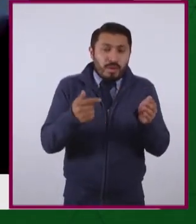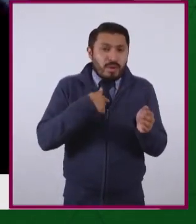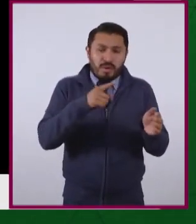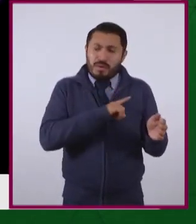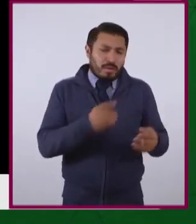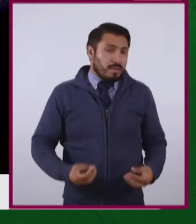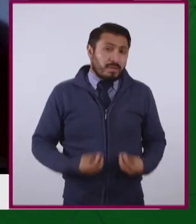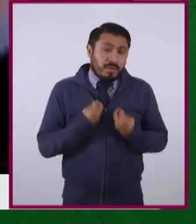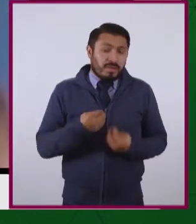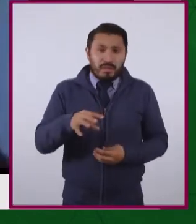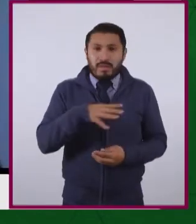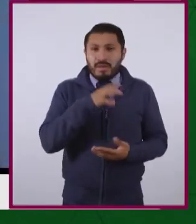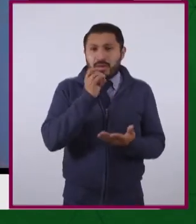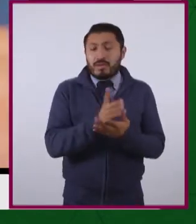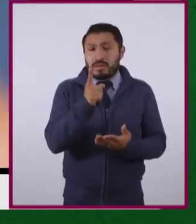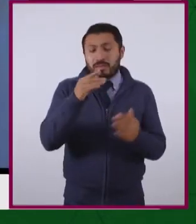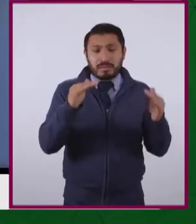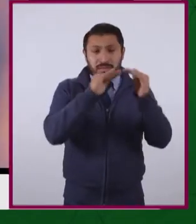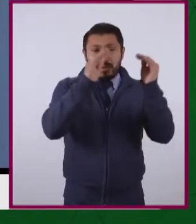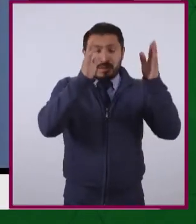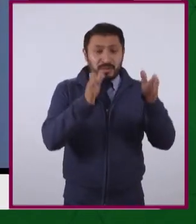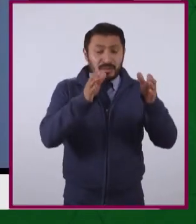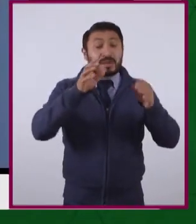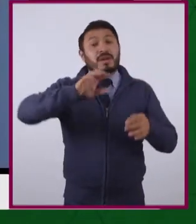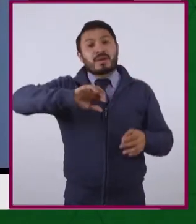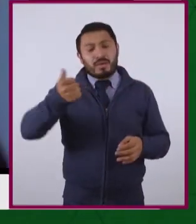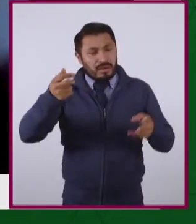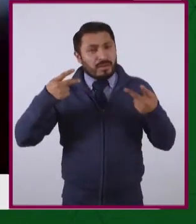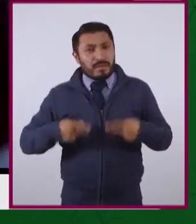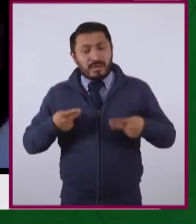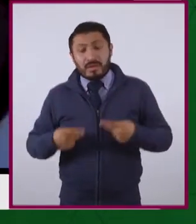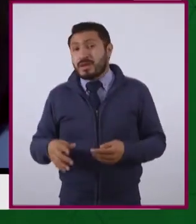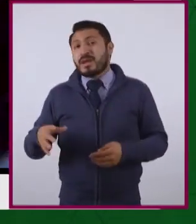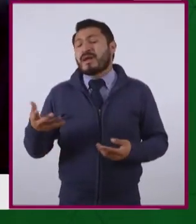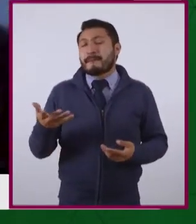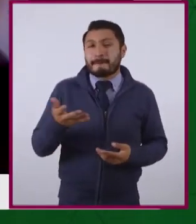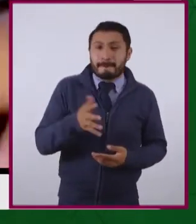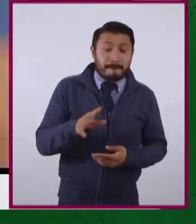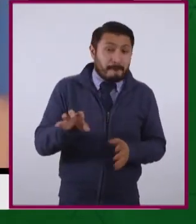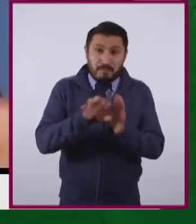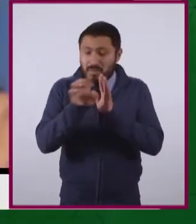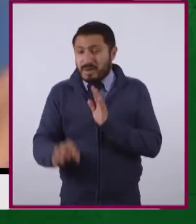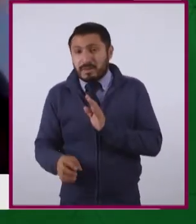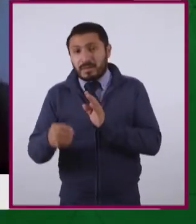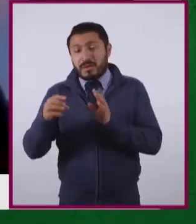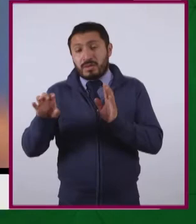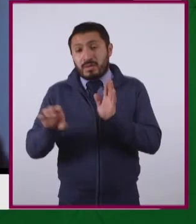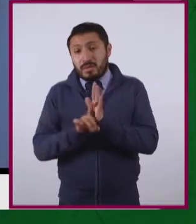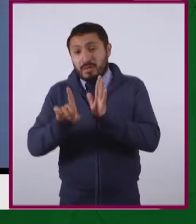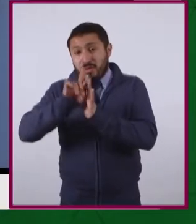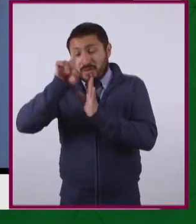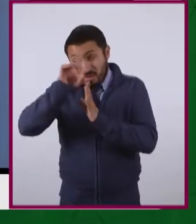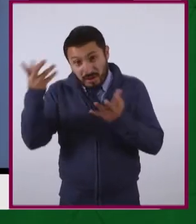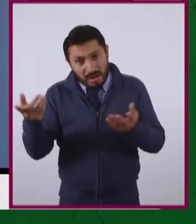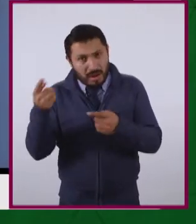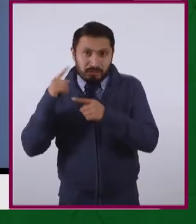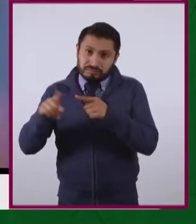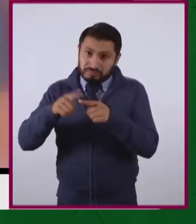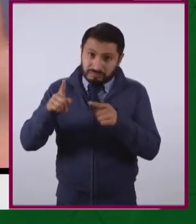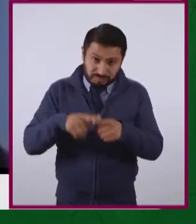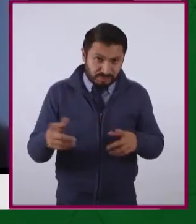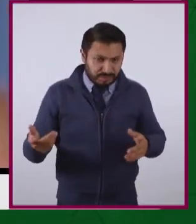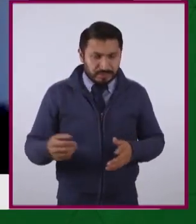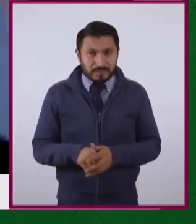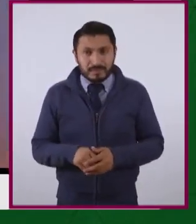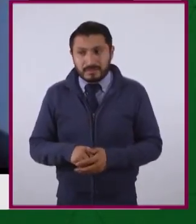yo solo y tiene un techo, a la casa de otra persona que son 3 pisos y demás, ¿no?